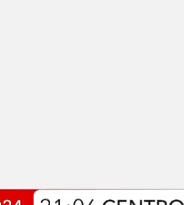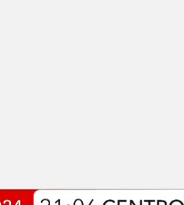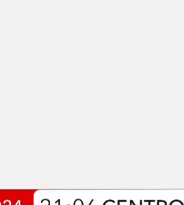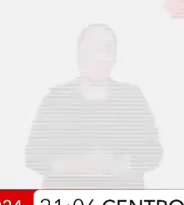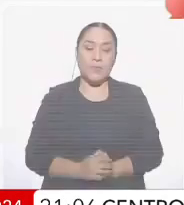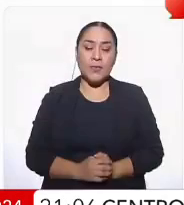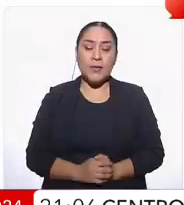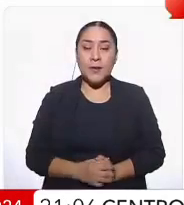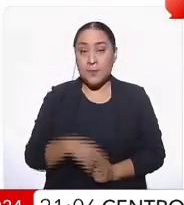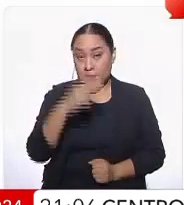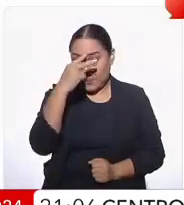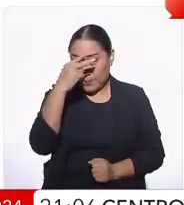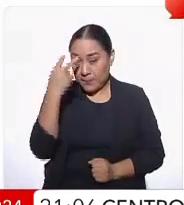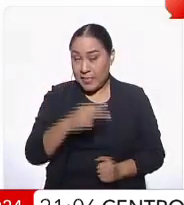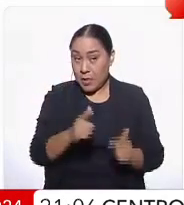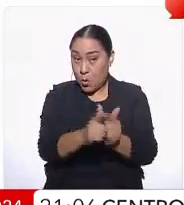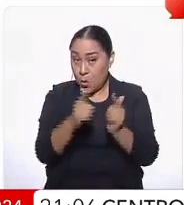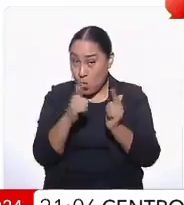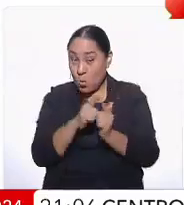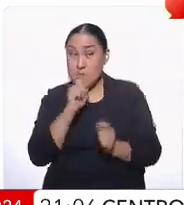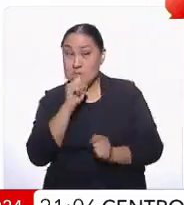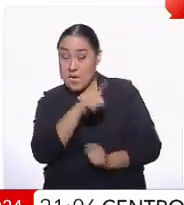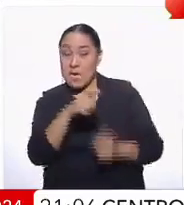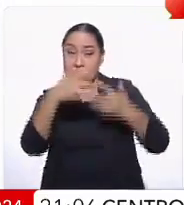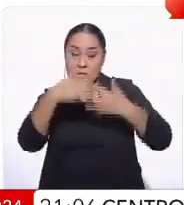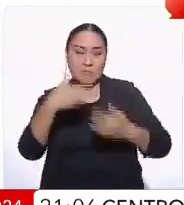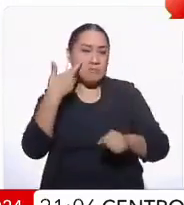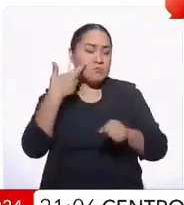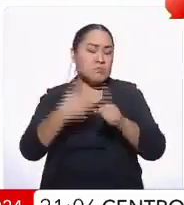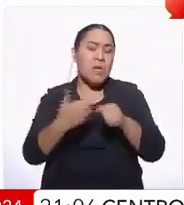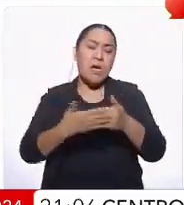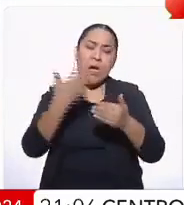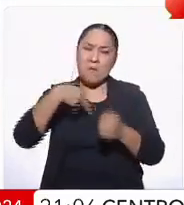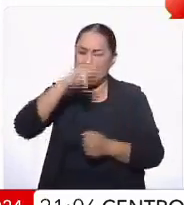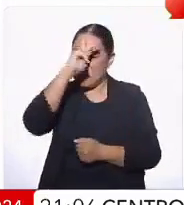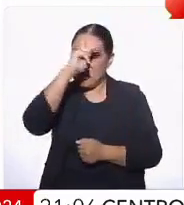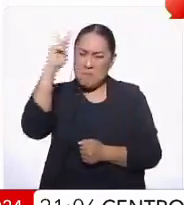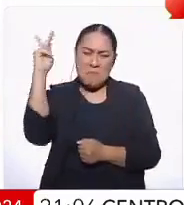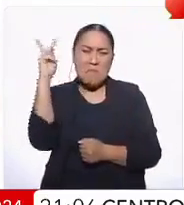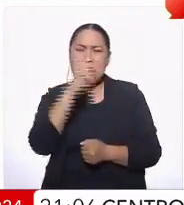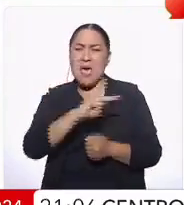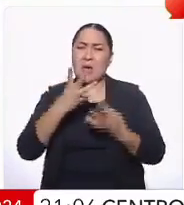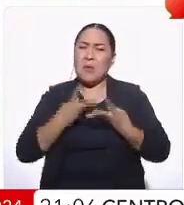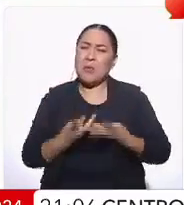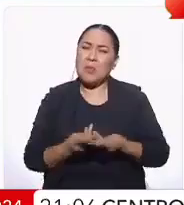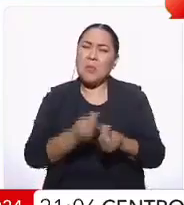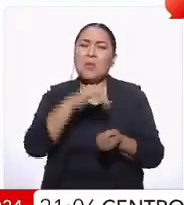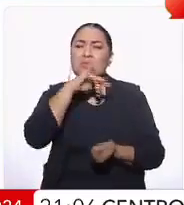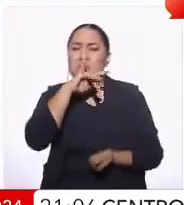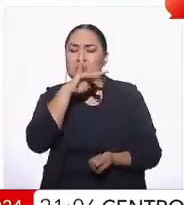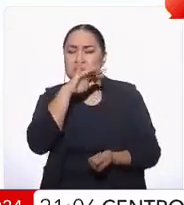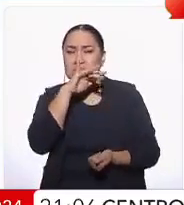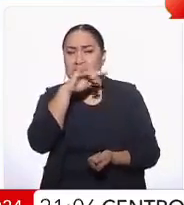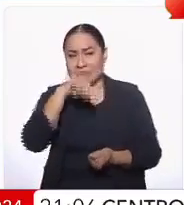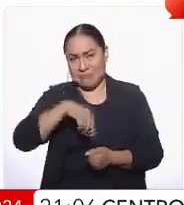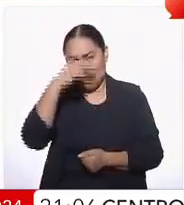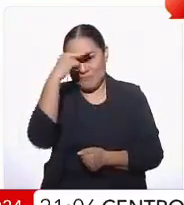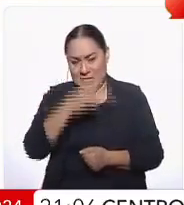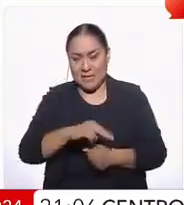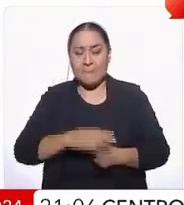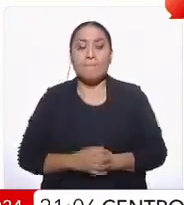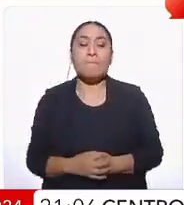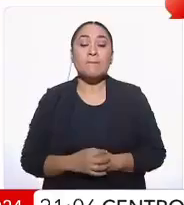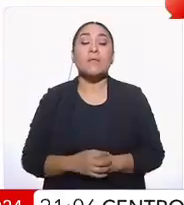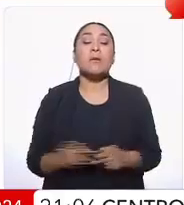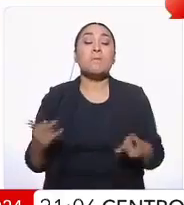Grupo México es la empresa responsable del peor desastre ambiental en nuestro país de los últimos tiempos: